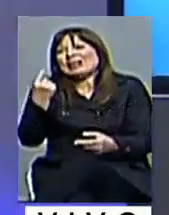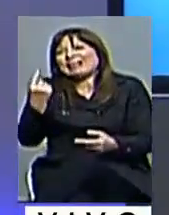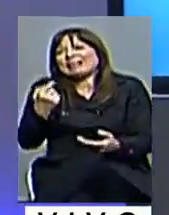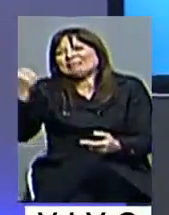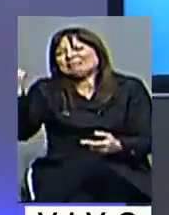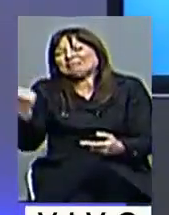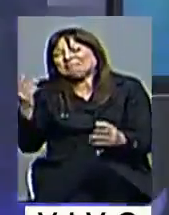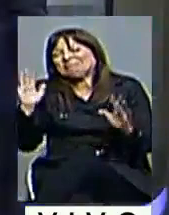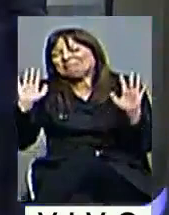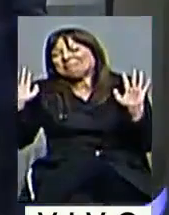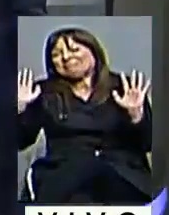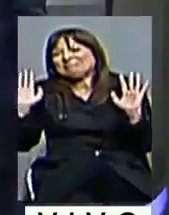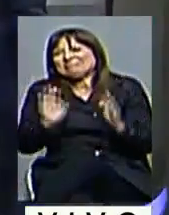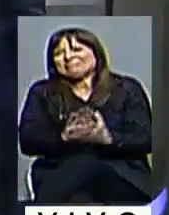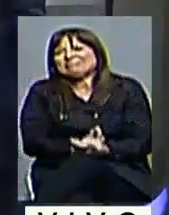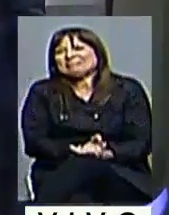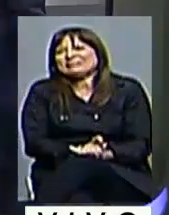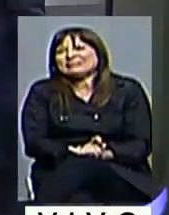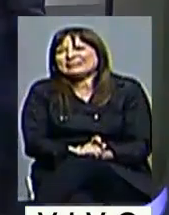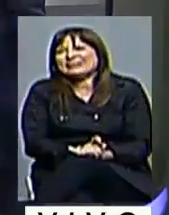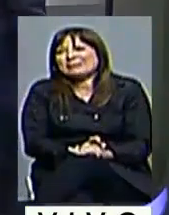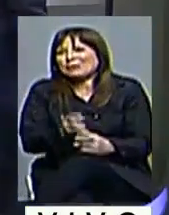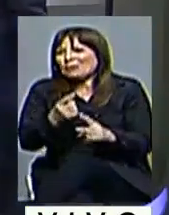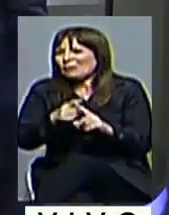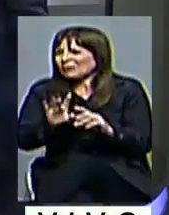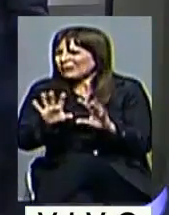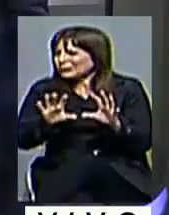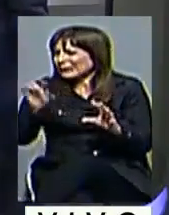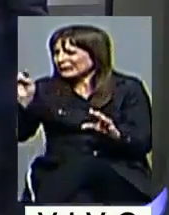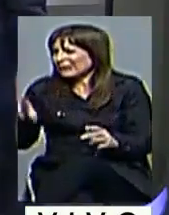Sebastián Piñera. No, pero otra cosa es saber.